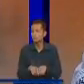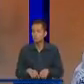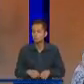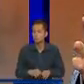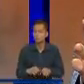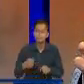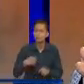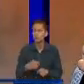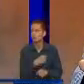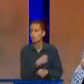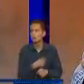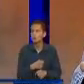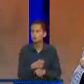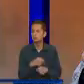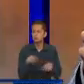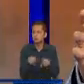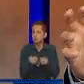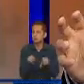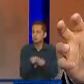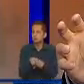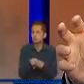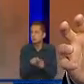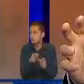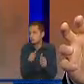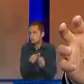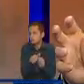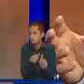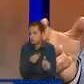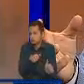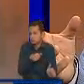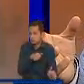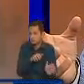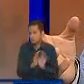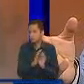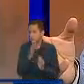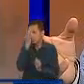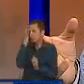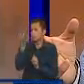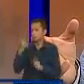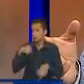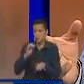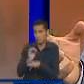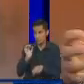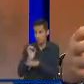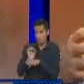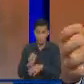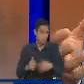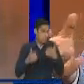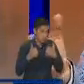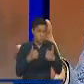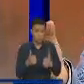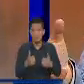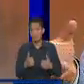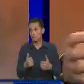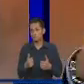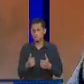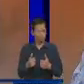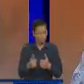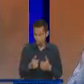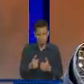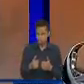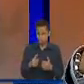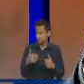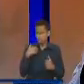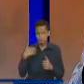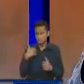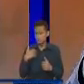Nosotros lo vemos desde lejos como país, porque como país no tenemos la tecnología desarrollada, o no queremos tener la tecnología